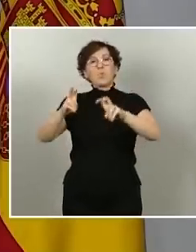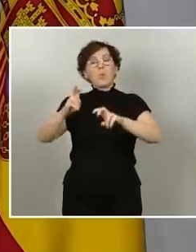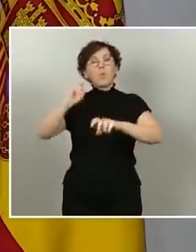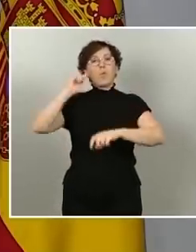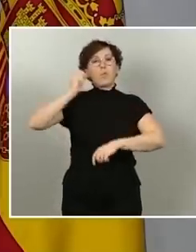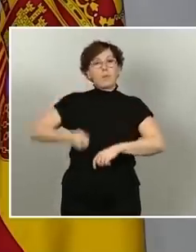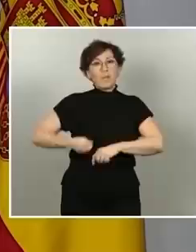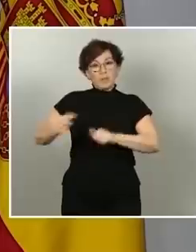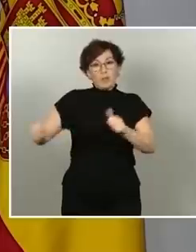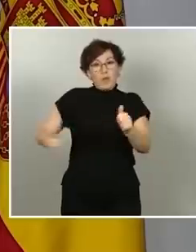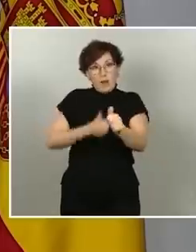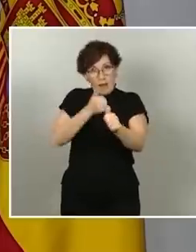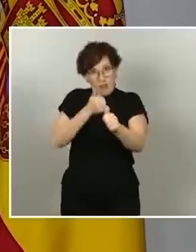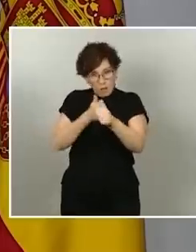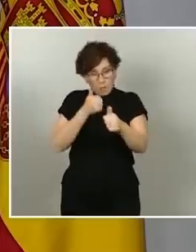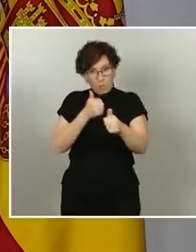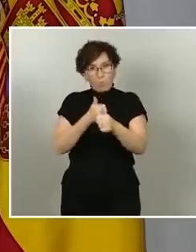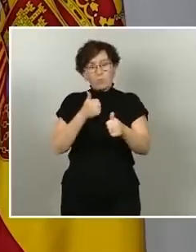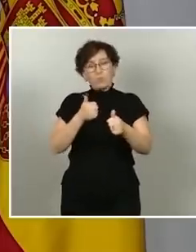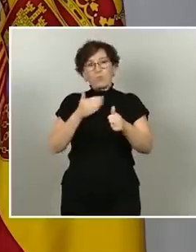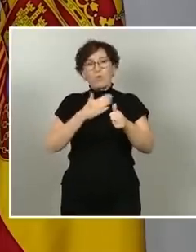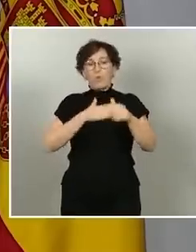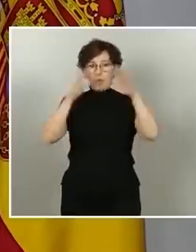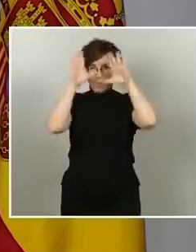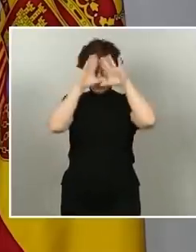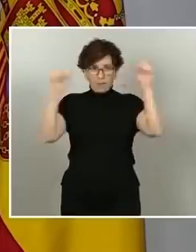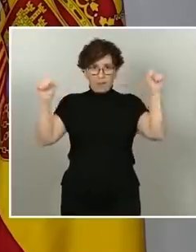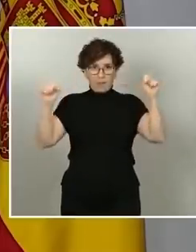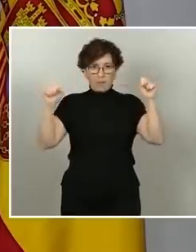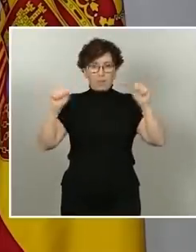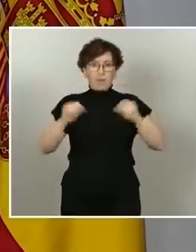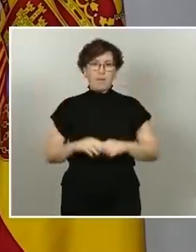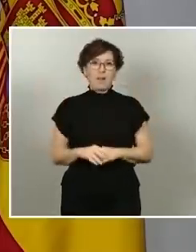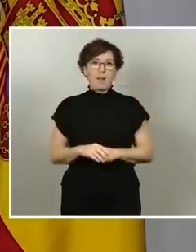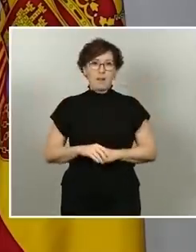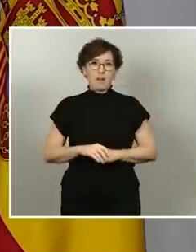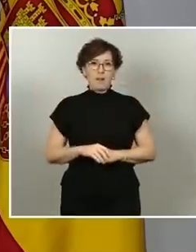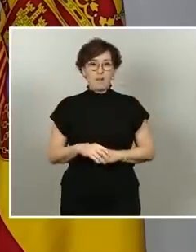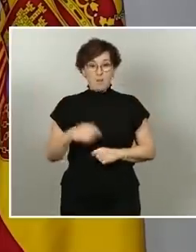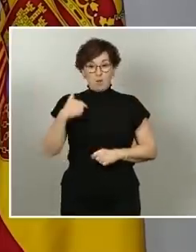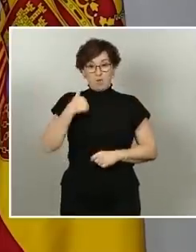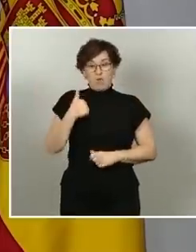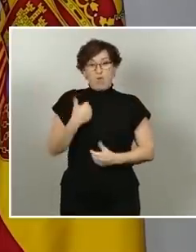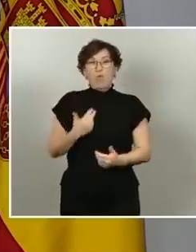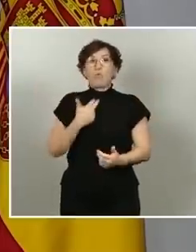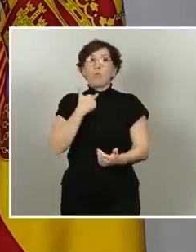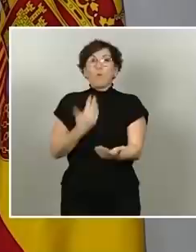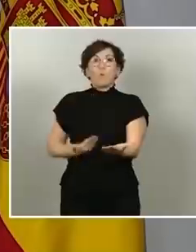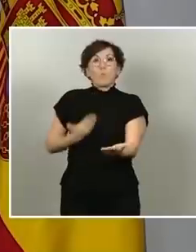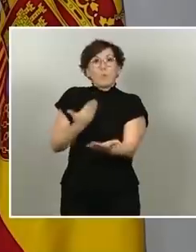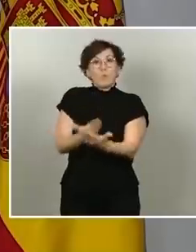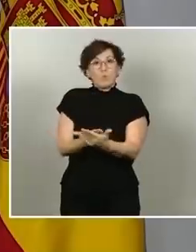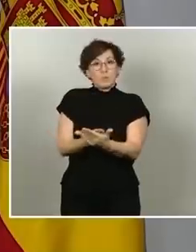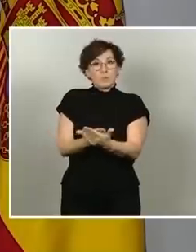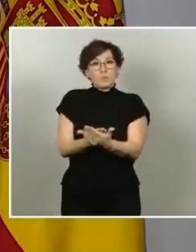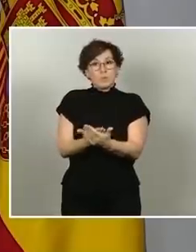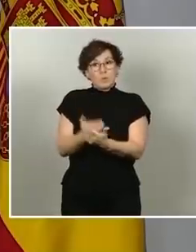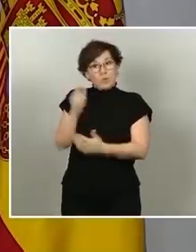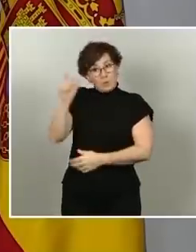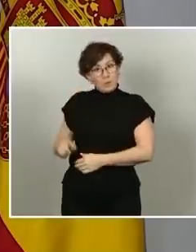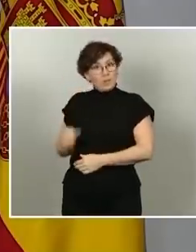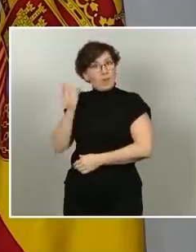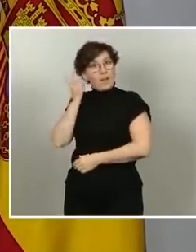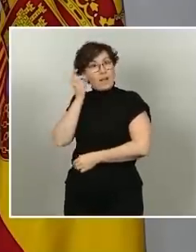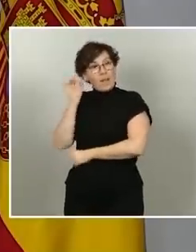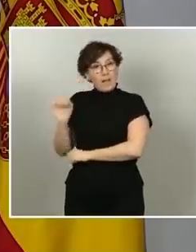allá él. Yo creo que tendrá razón la portavoz